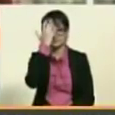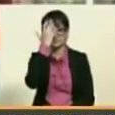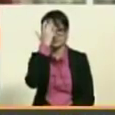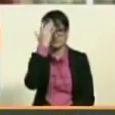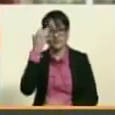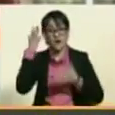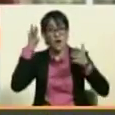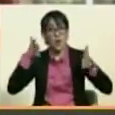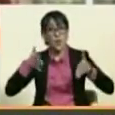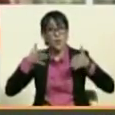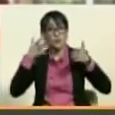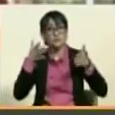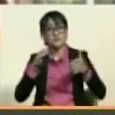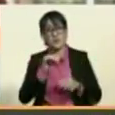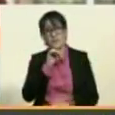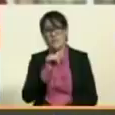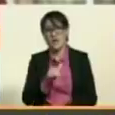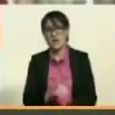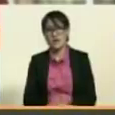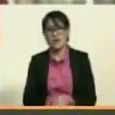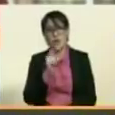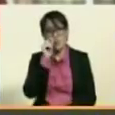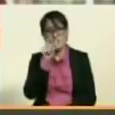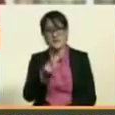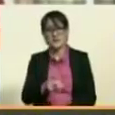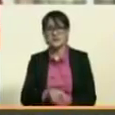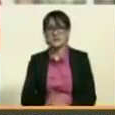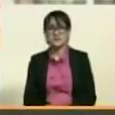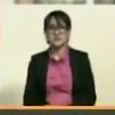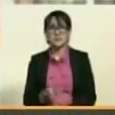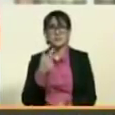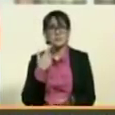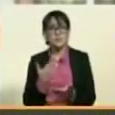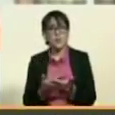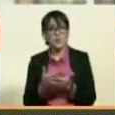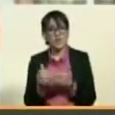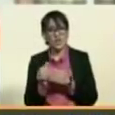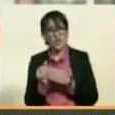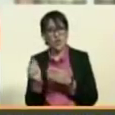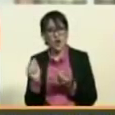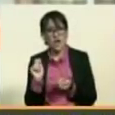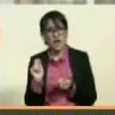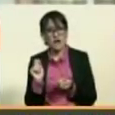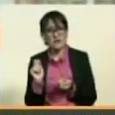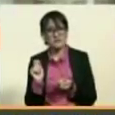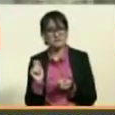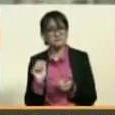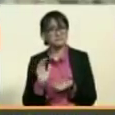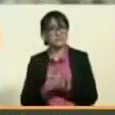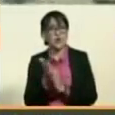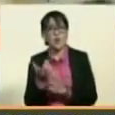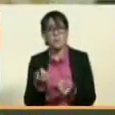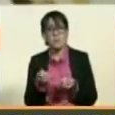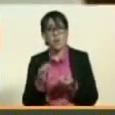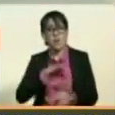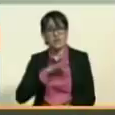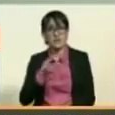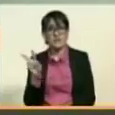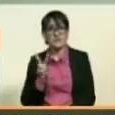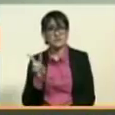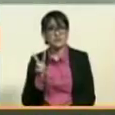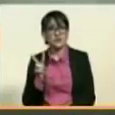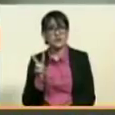aconseja muy mal. Esa propuesta de dolarizar y acabar con la moneda venezolana es una propuesta